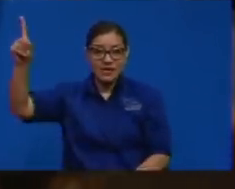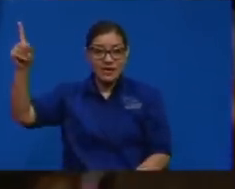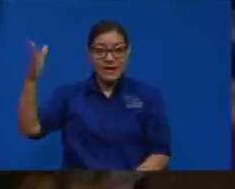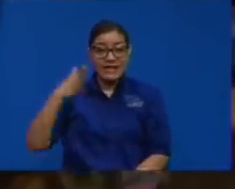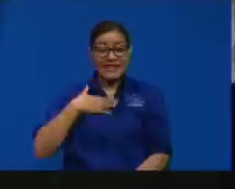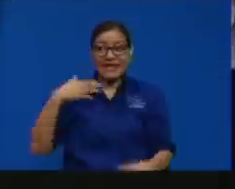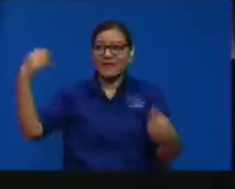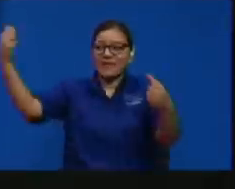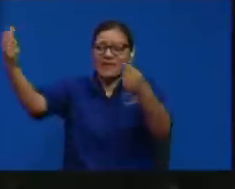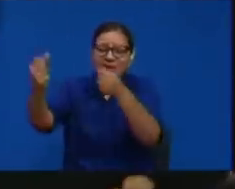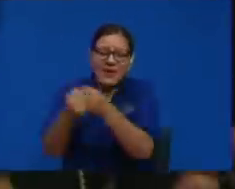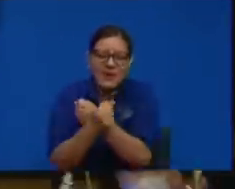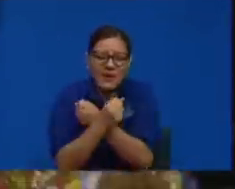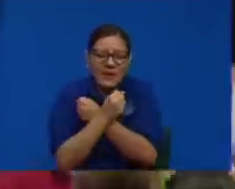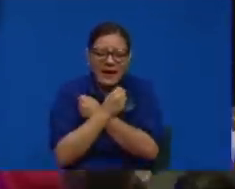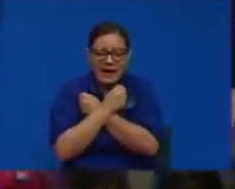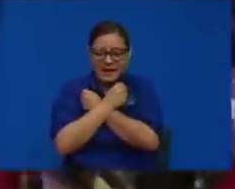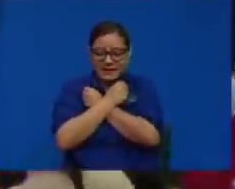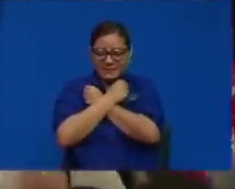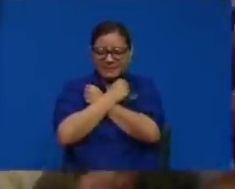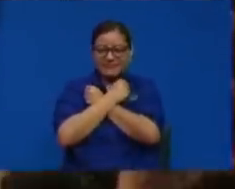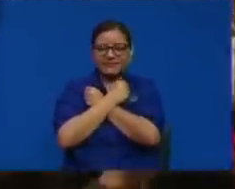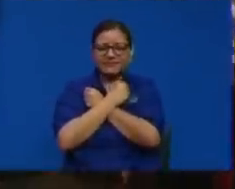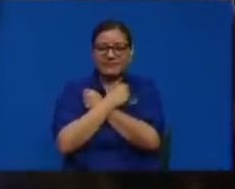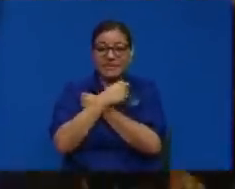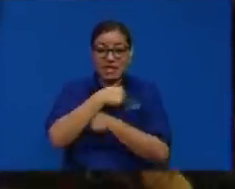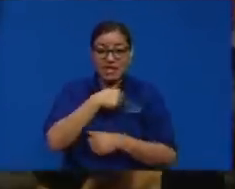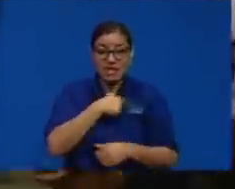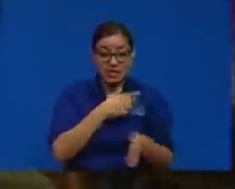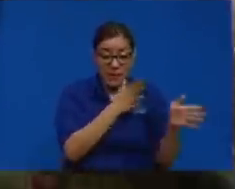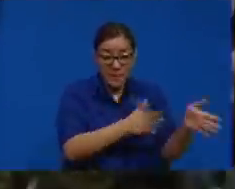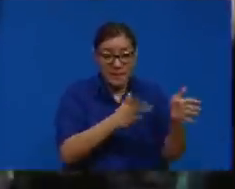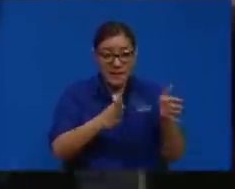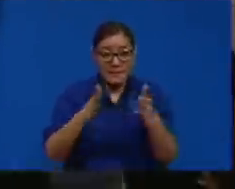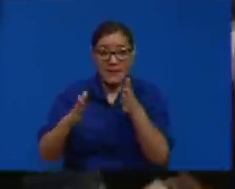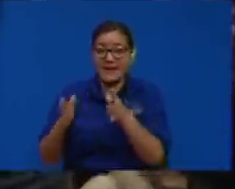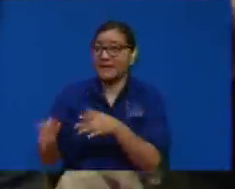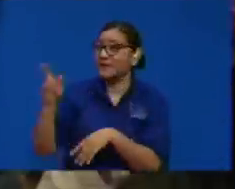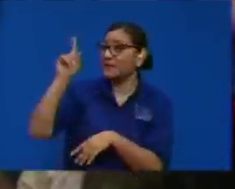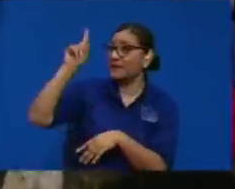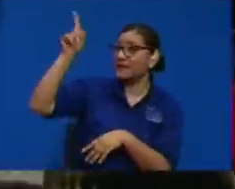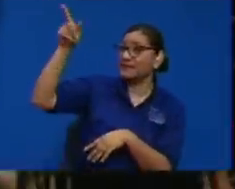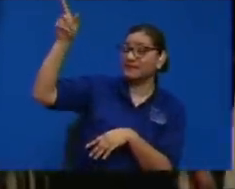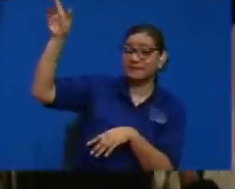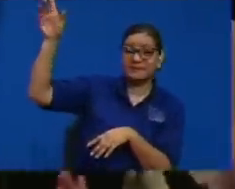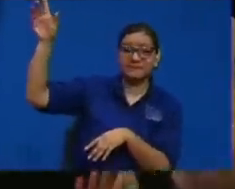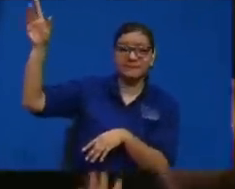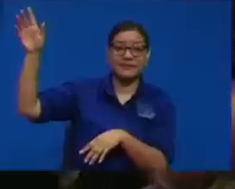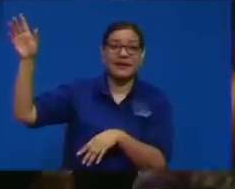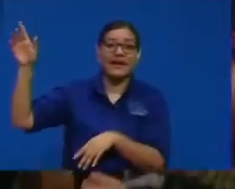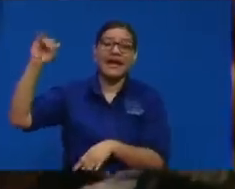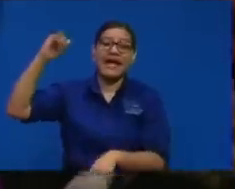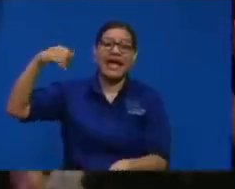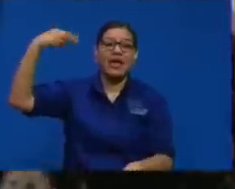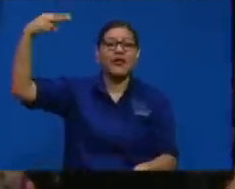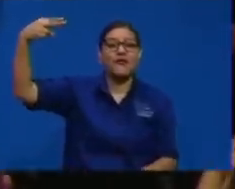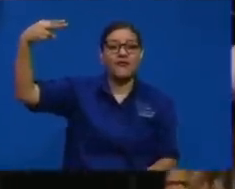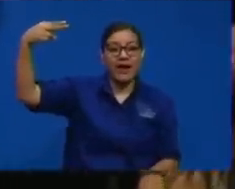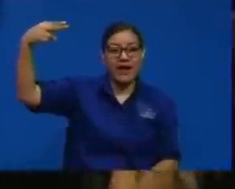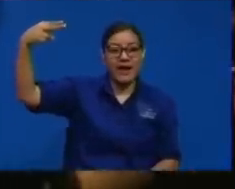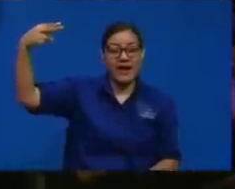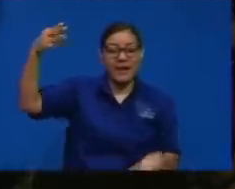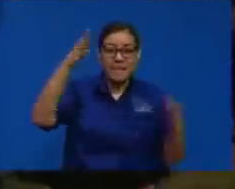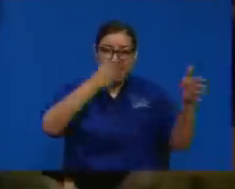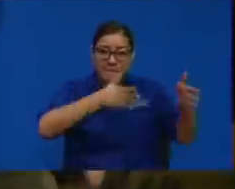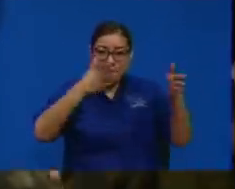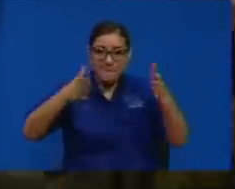tú has sido por amor. Nunca desaleta soy, y en la aljaba de Jehová yo